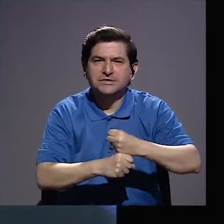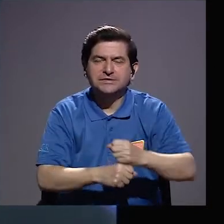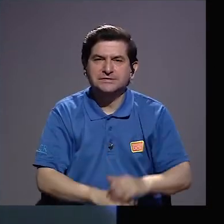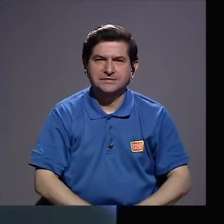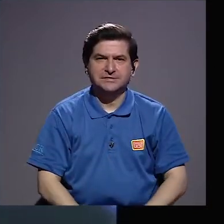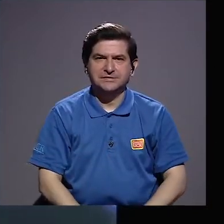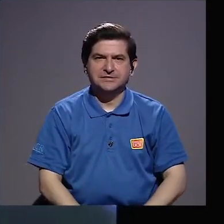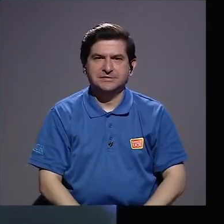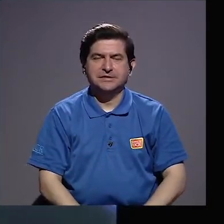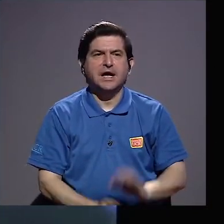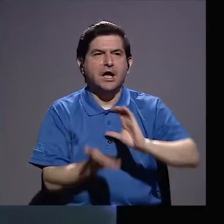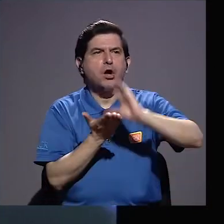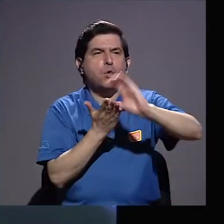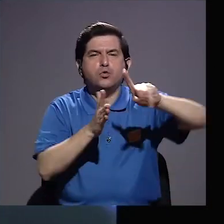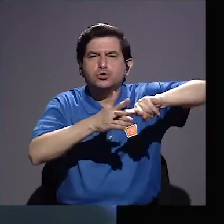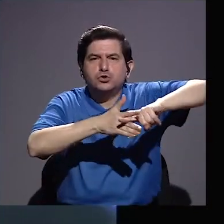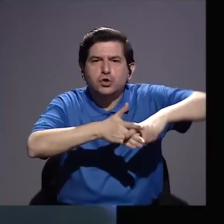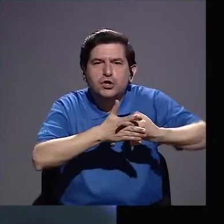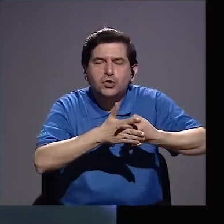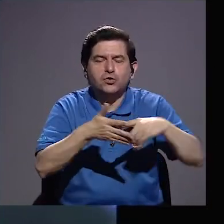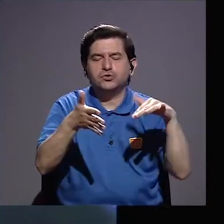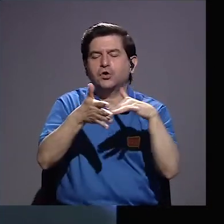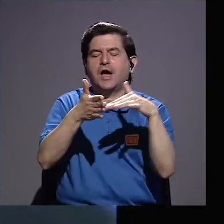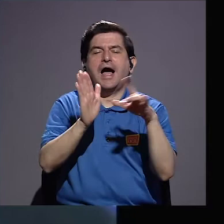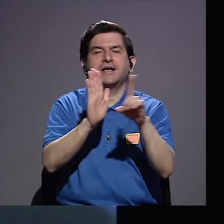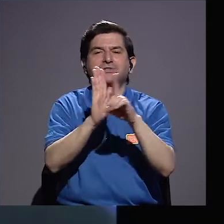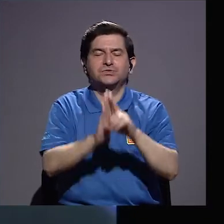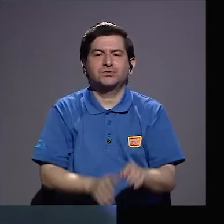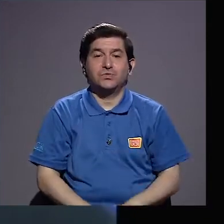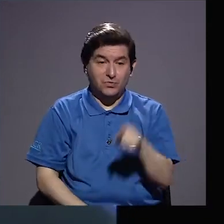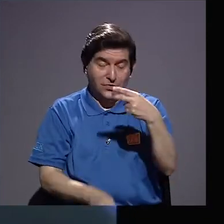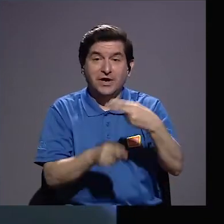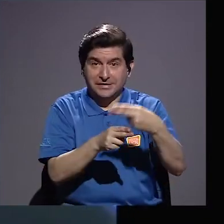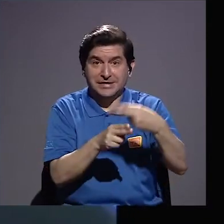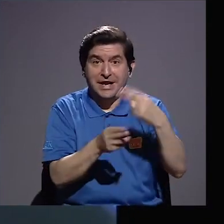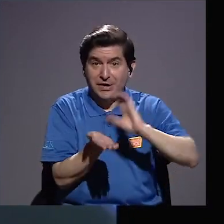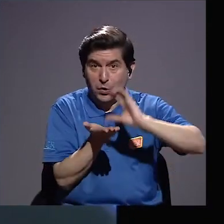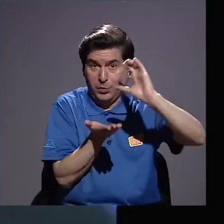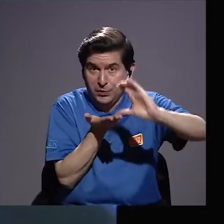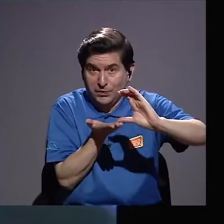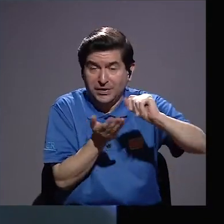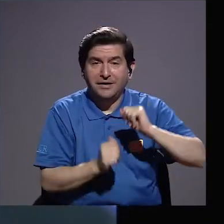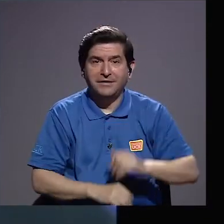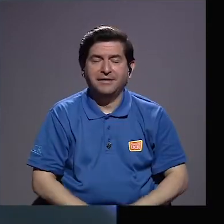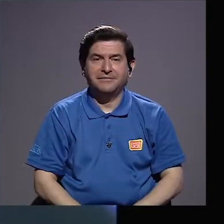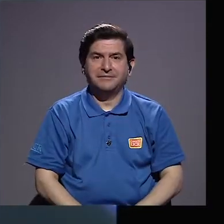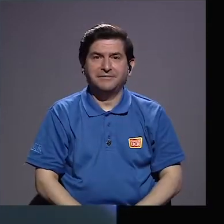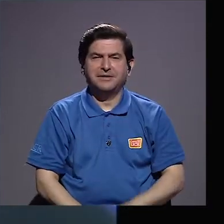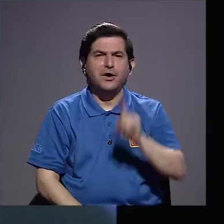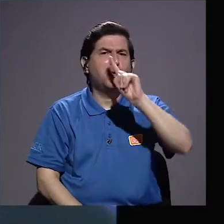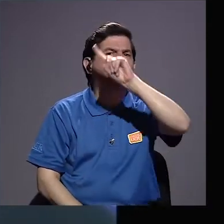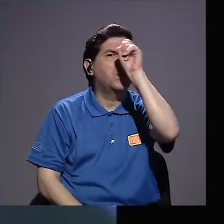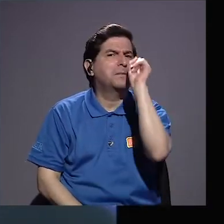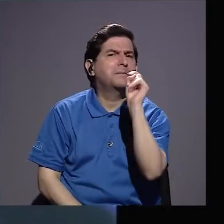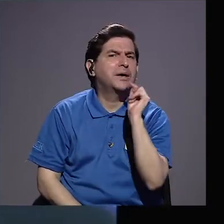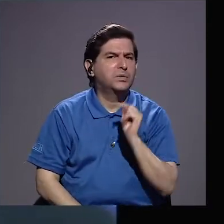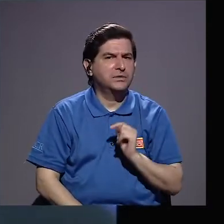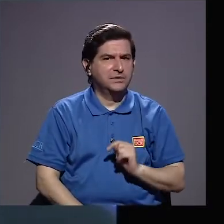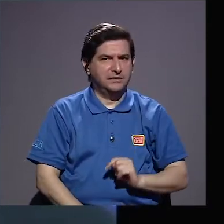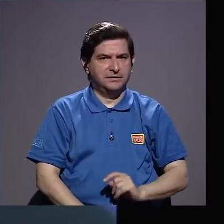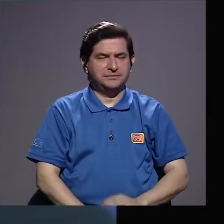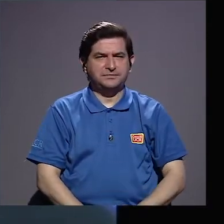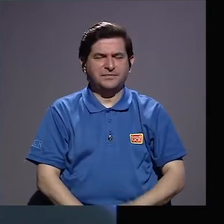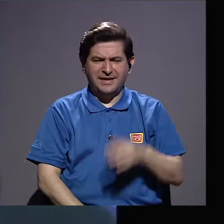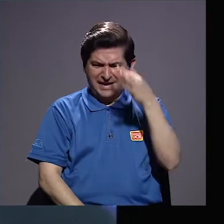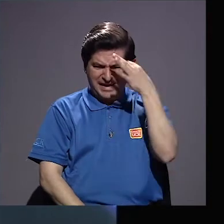yo hice en el curso de introducción al estudio del derecho, se llamaba así, que una